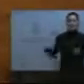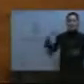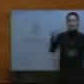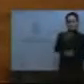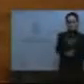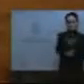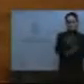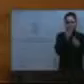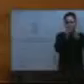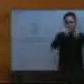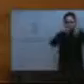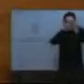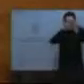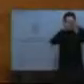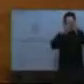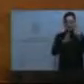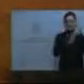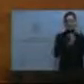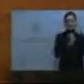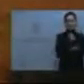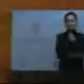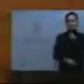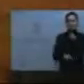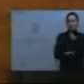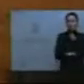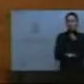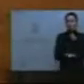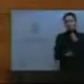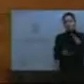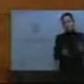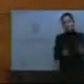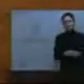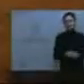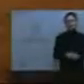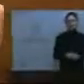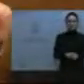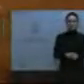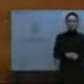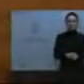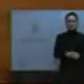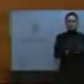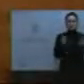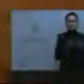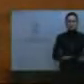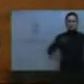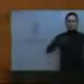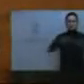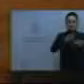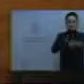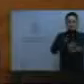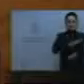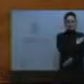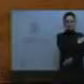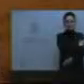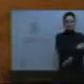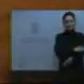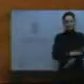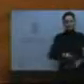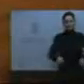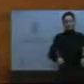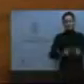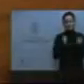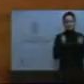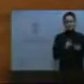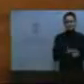al hospital de Arriondas. Eso sí, también pasando toda una noche con un brazo roto. Y